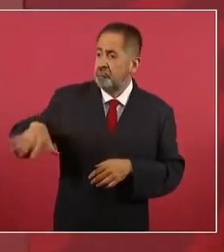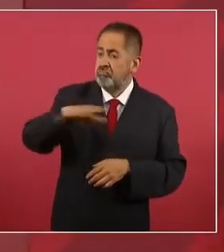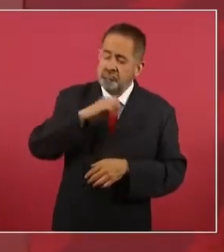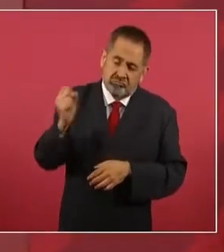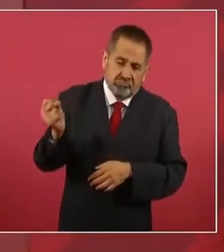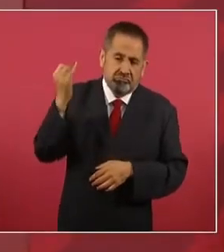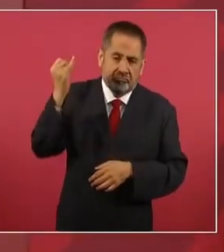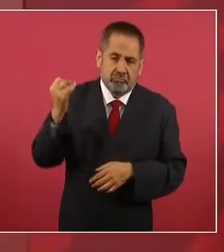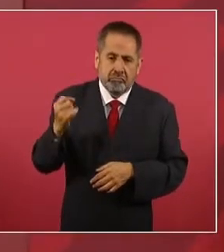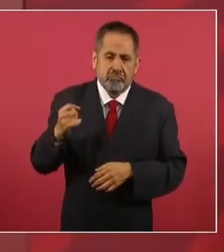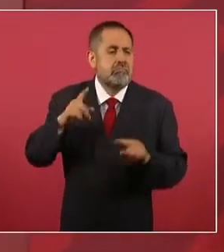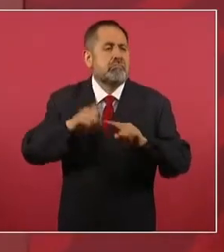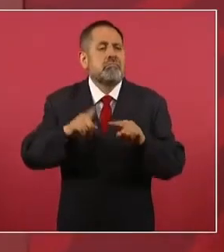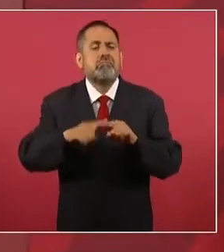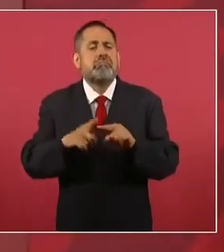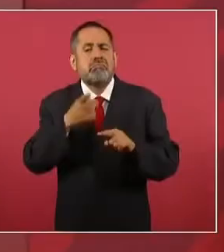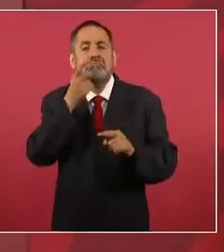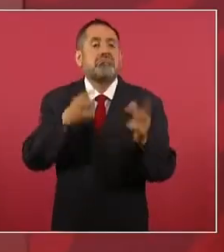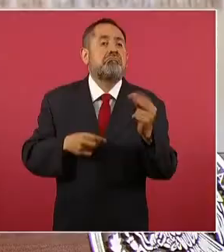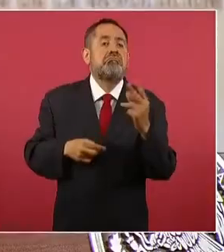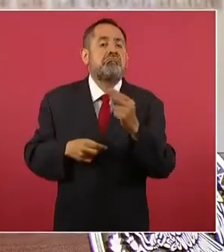¿Quiénes son los opositores?